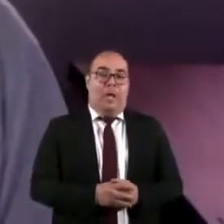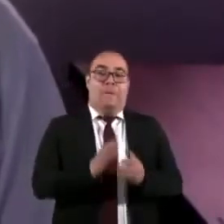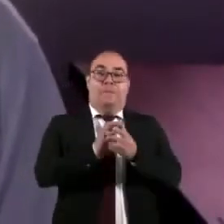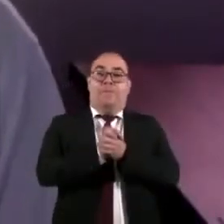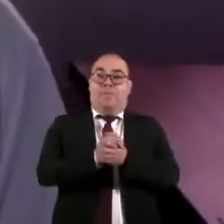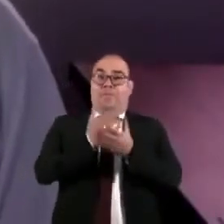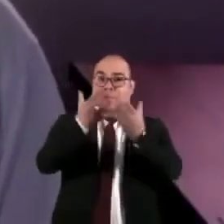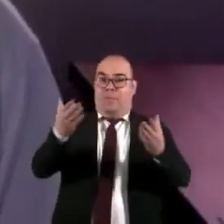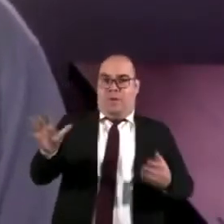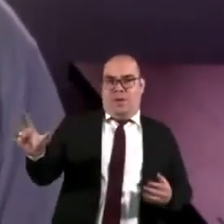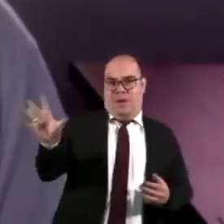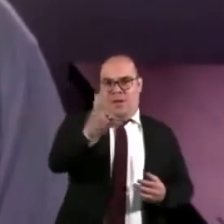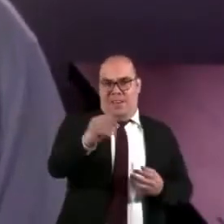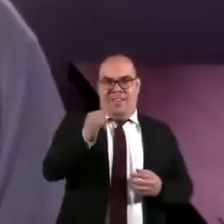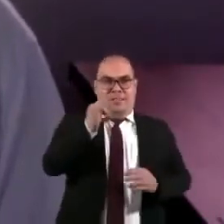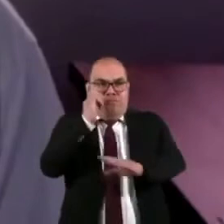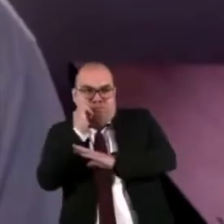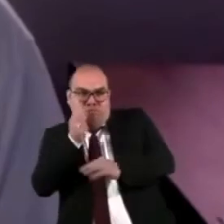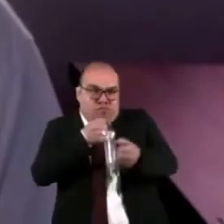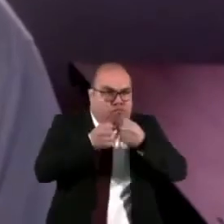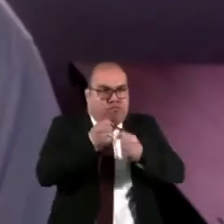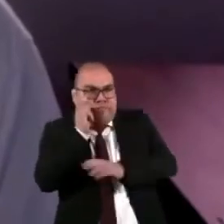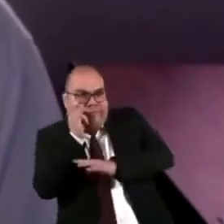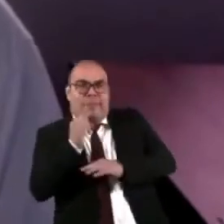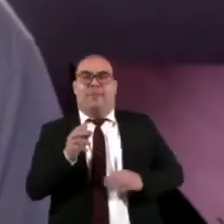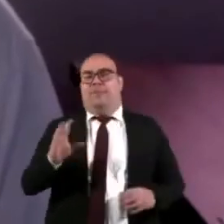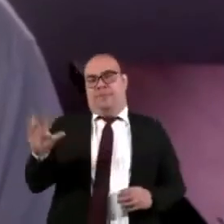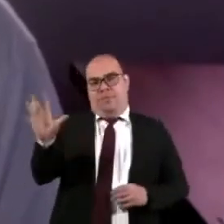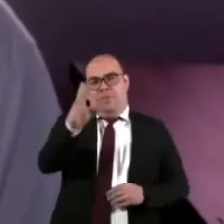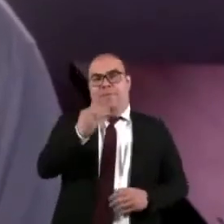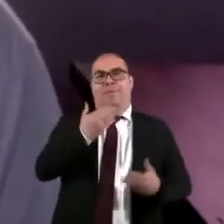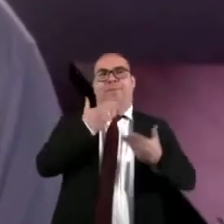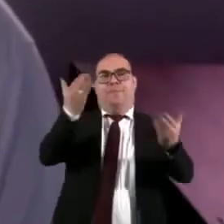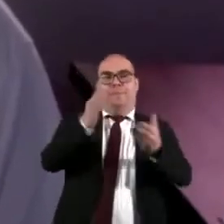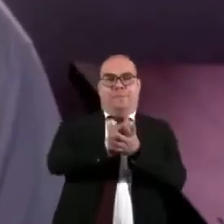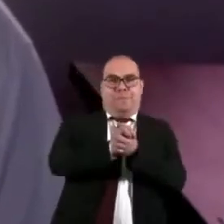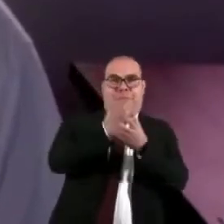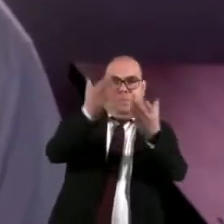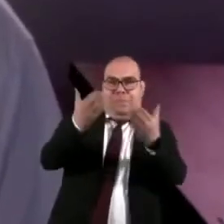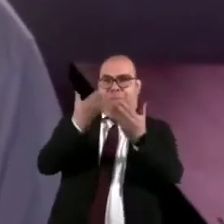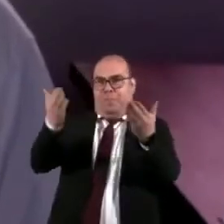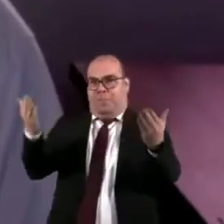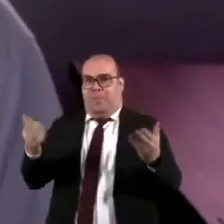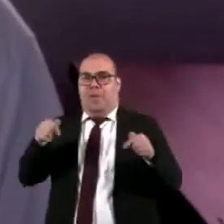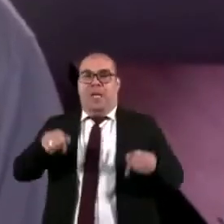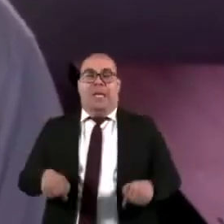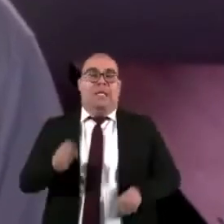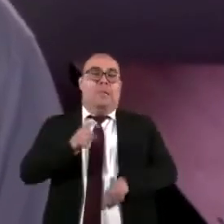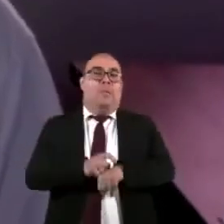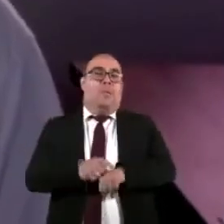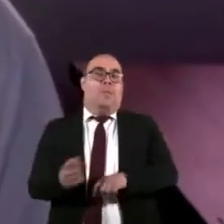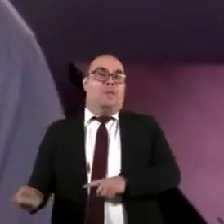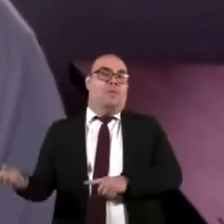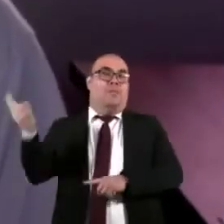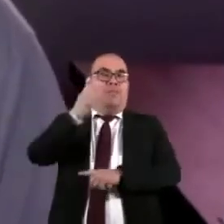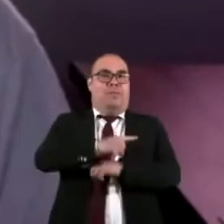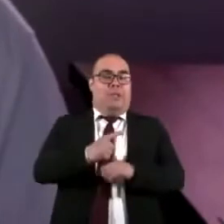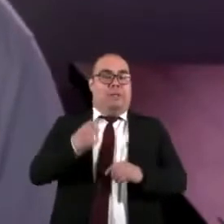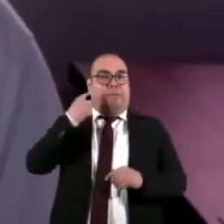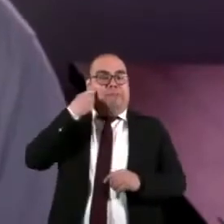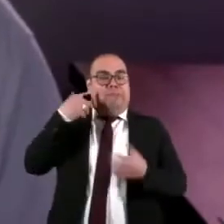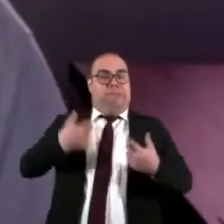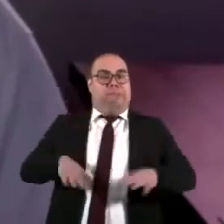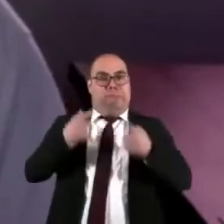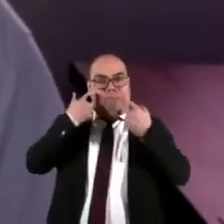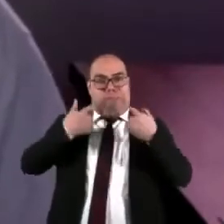los periodistas, a toda la prensa que está aquí registrando este momento histórico, este momento tan